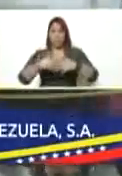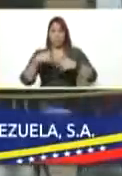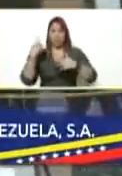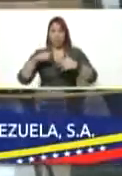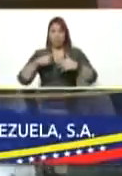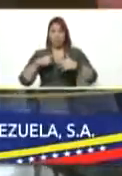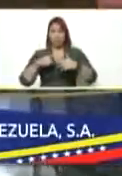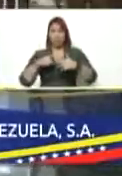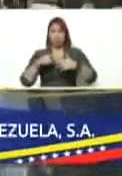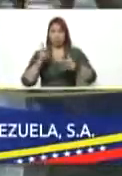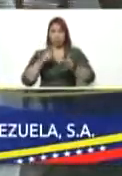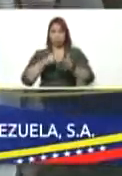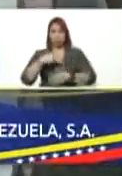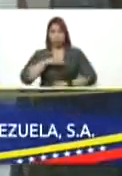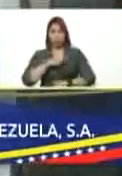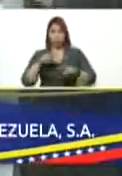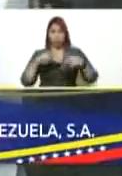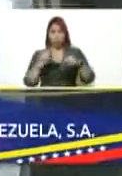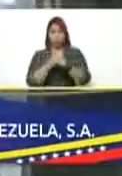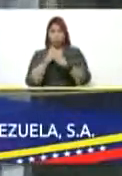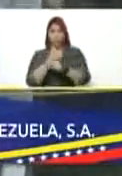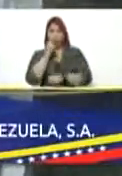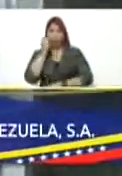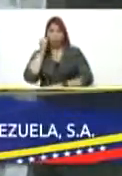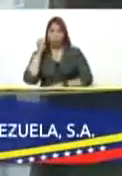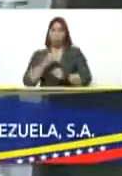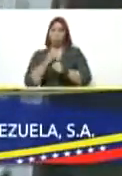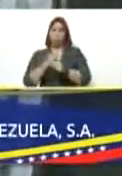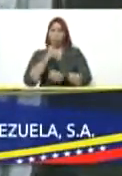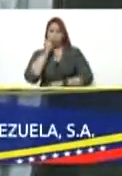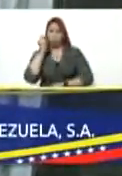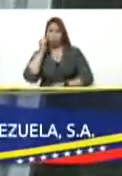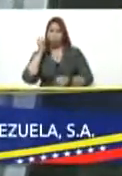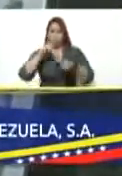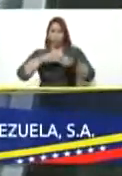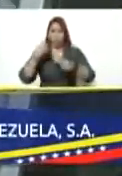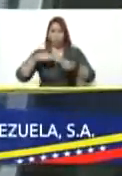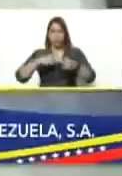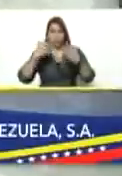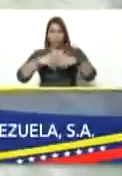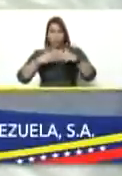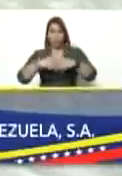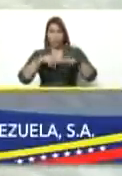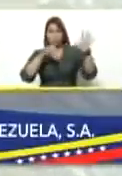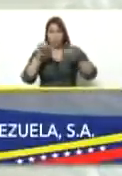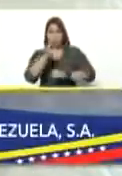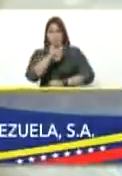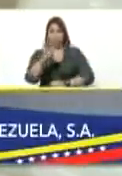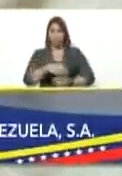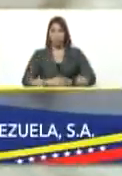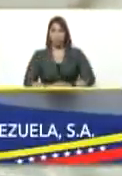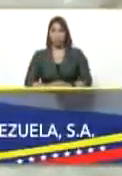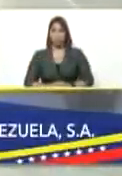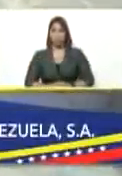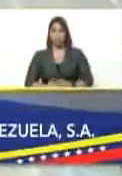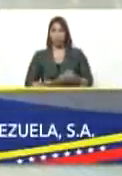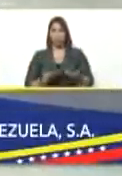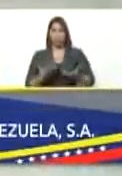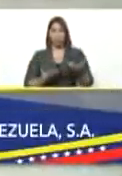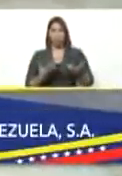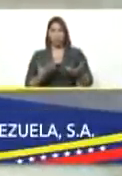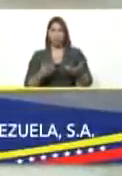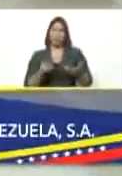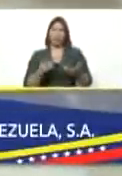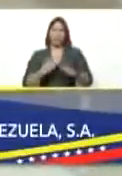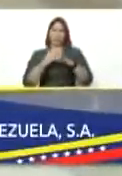cuando llegamos nosotros con esta nueva gestión de la clase obrera, teníamos una empresa con el 60% quemada. Y con el empeño